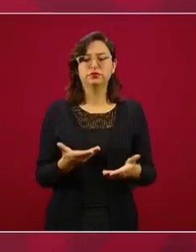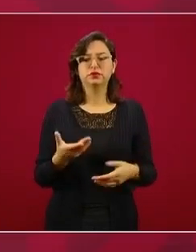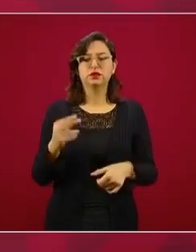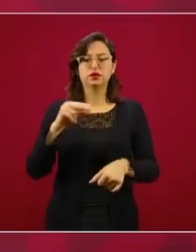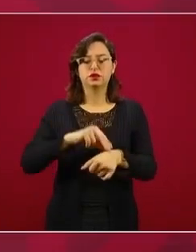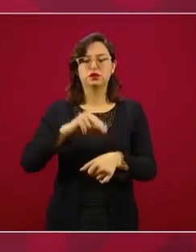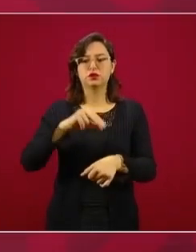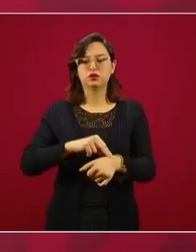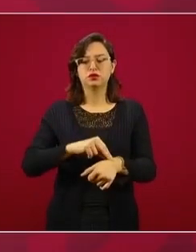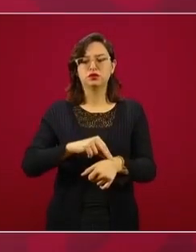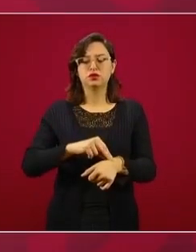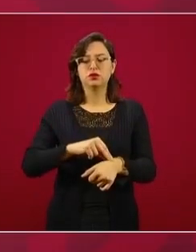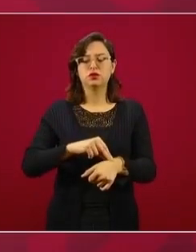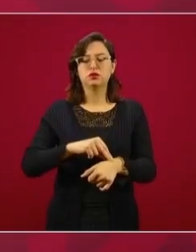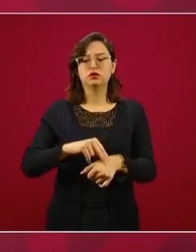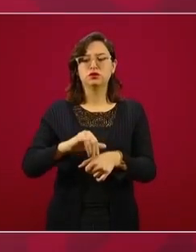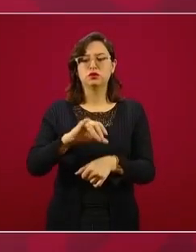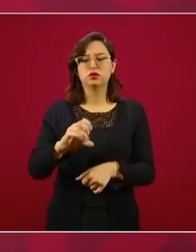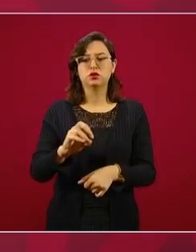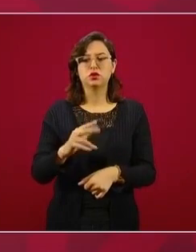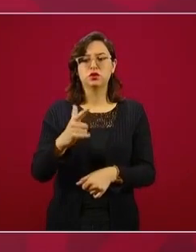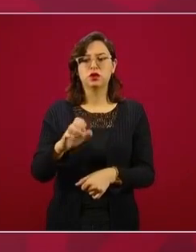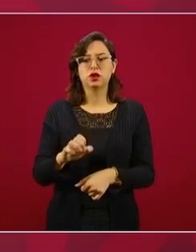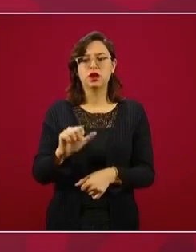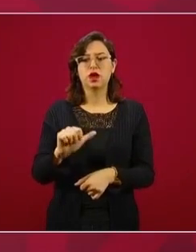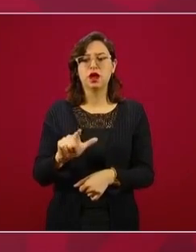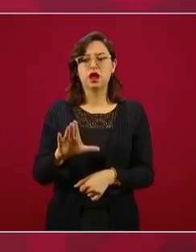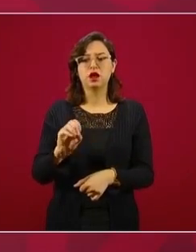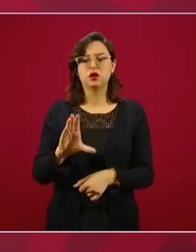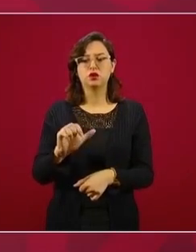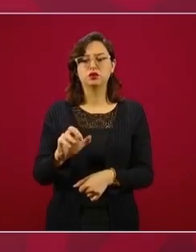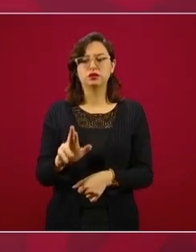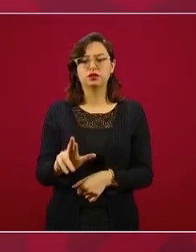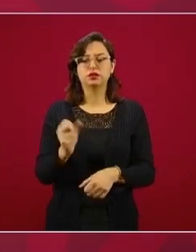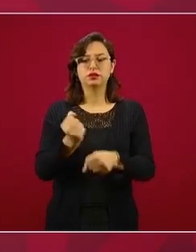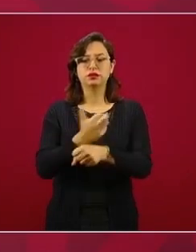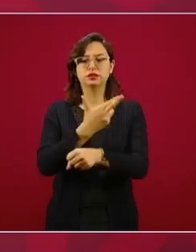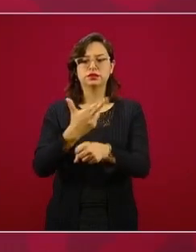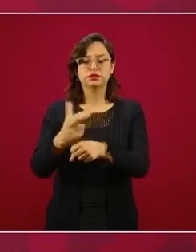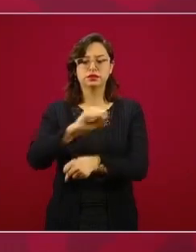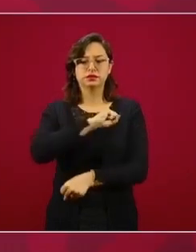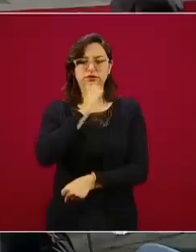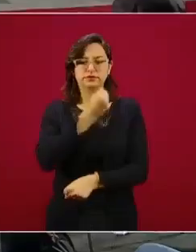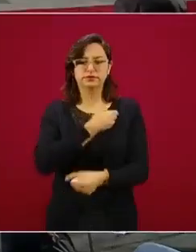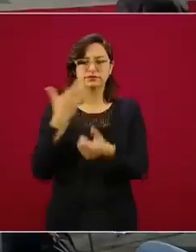Alcocer, secretario de Salud. Él inicia.